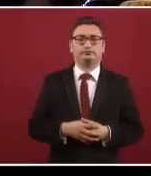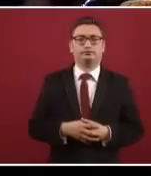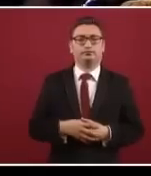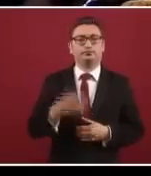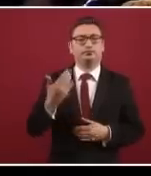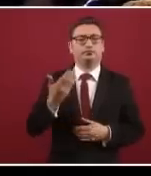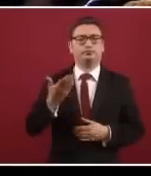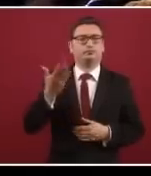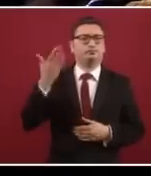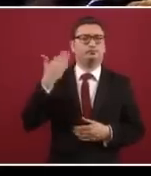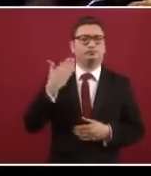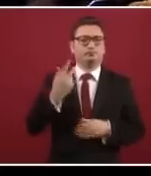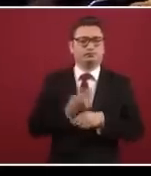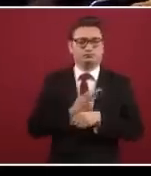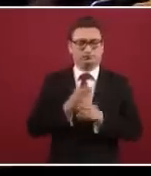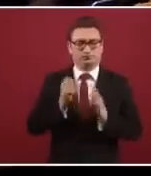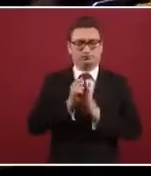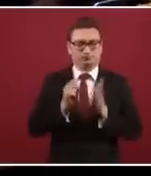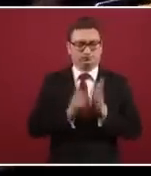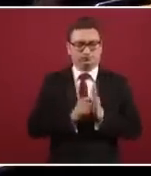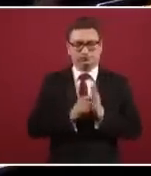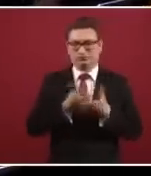echado a perder el sistema